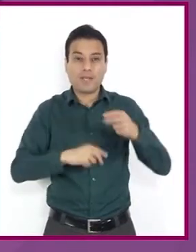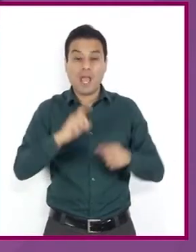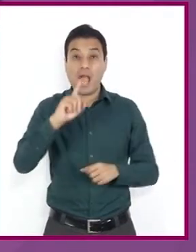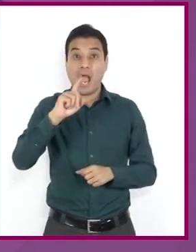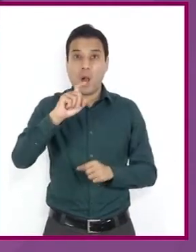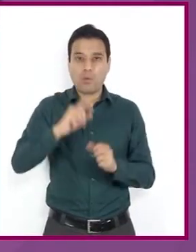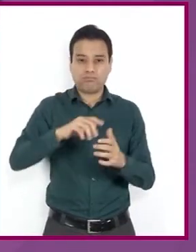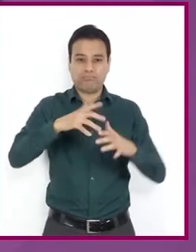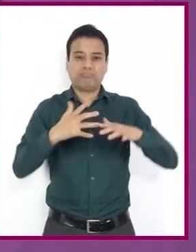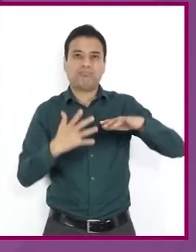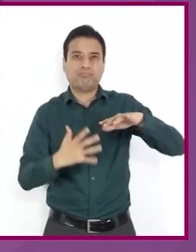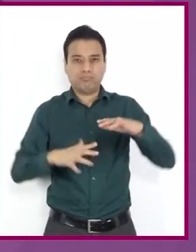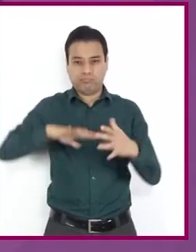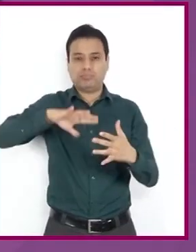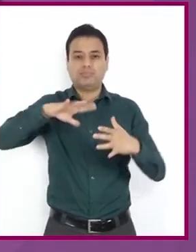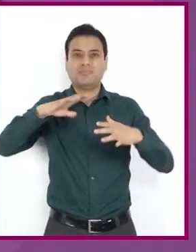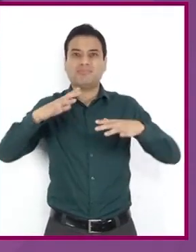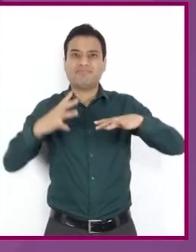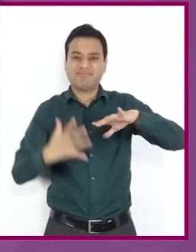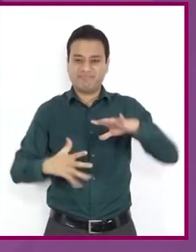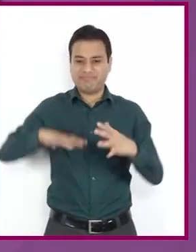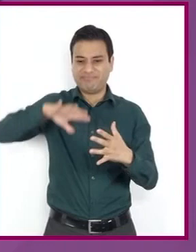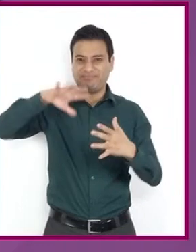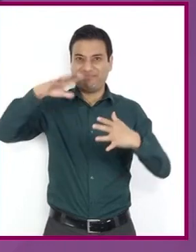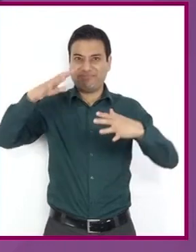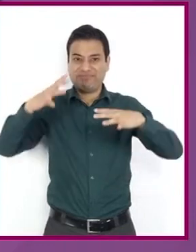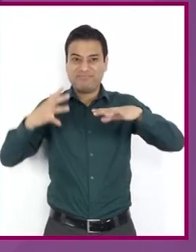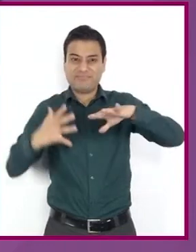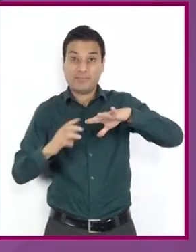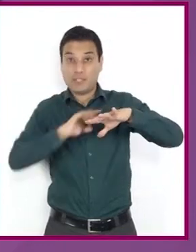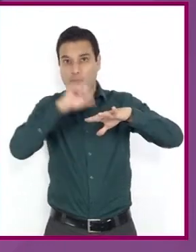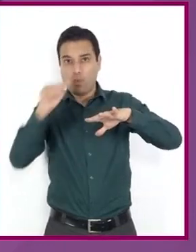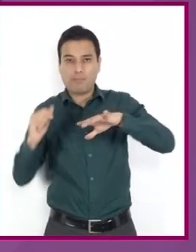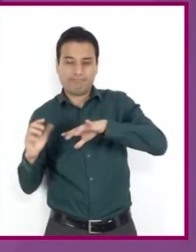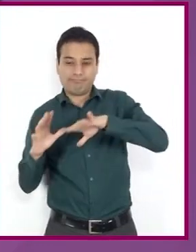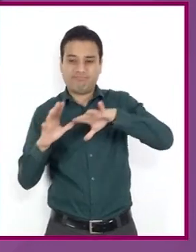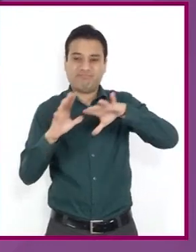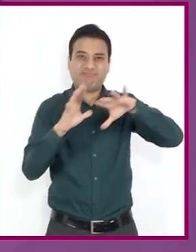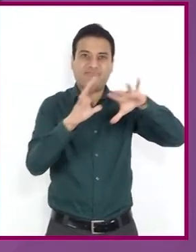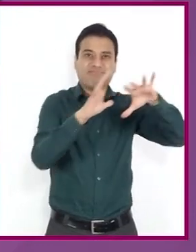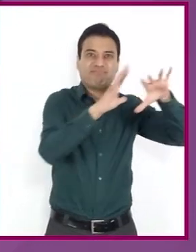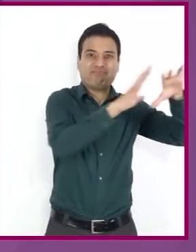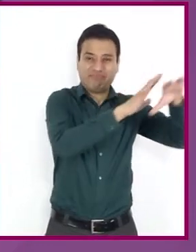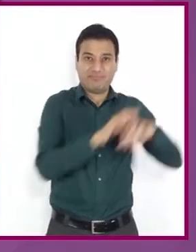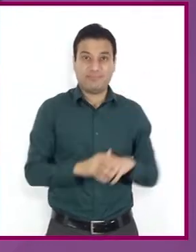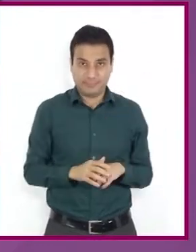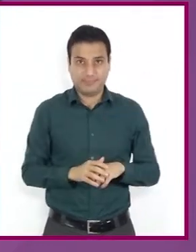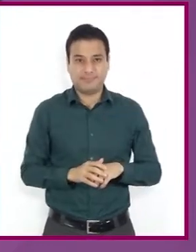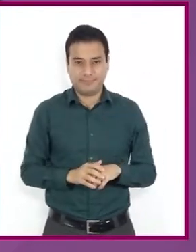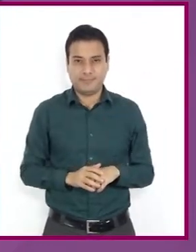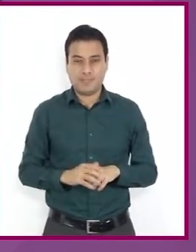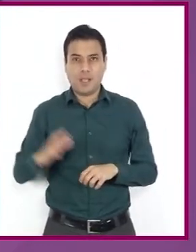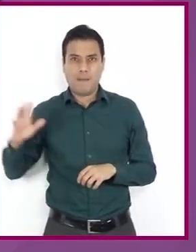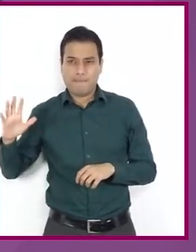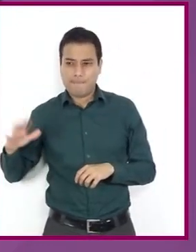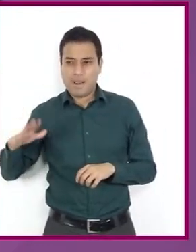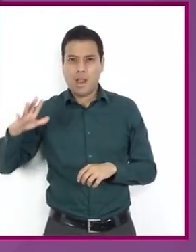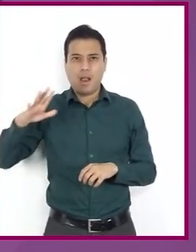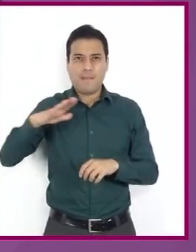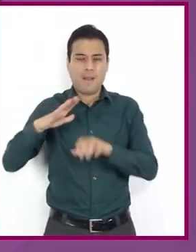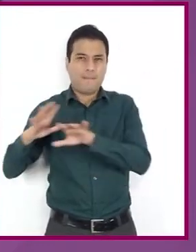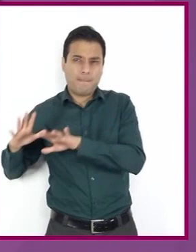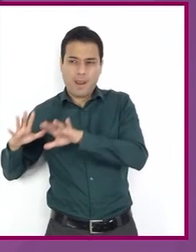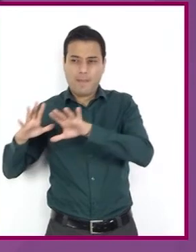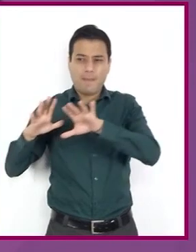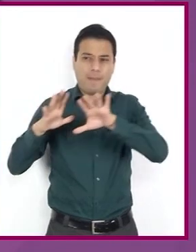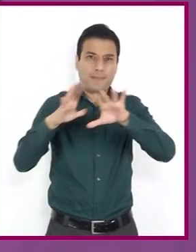Esta perturbación provoca que un gran volumen de agua sea empujado hacia la superficie, generando una onda. Esta se propaga y